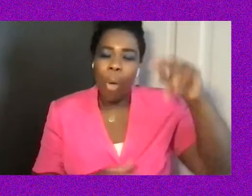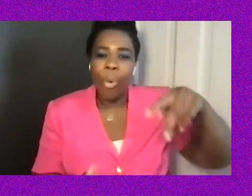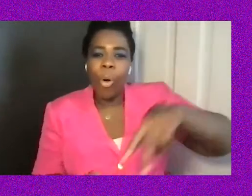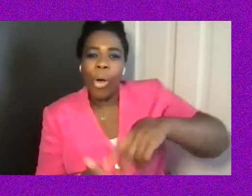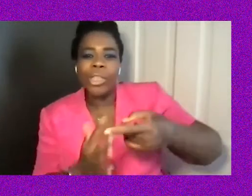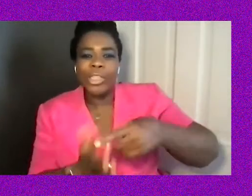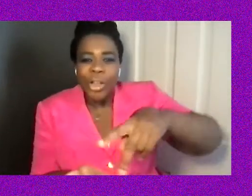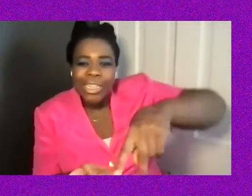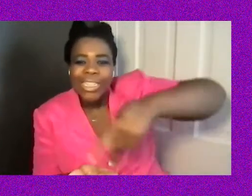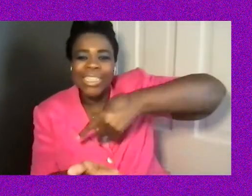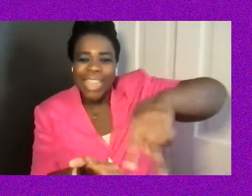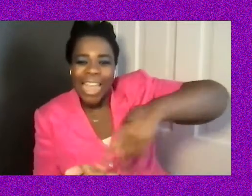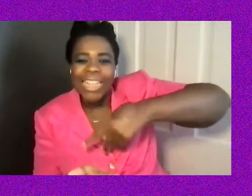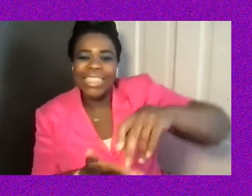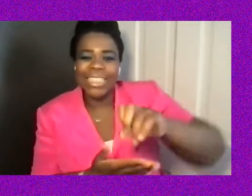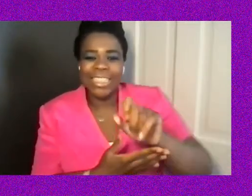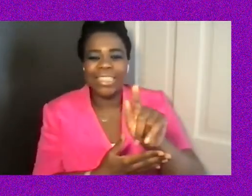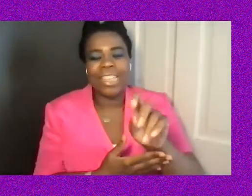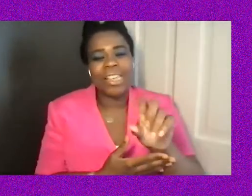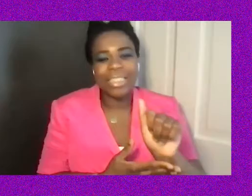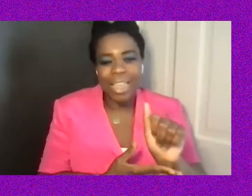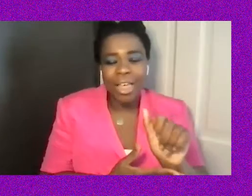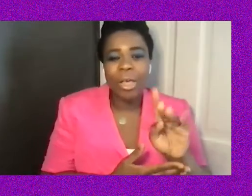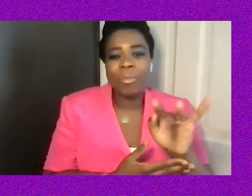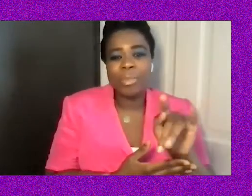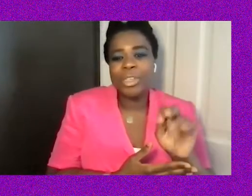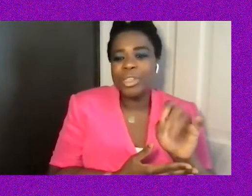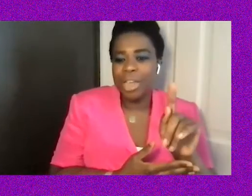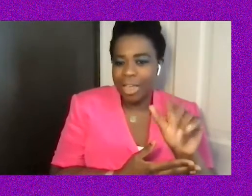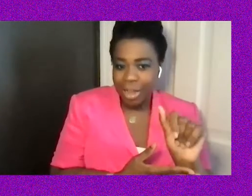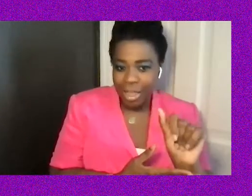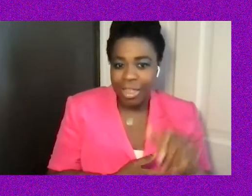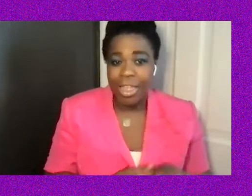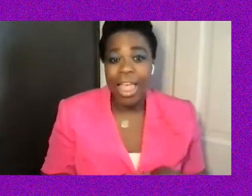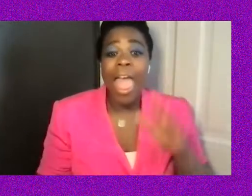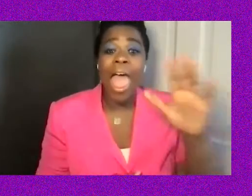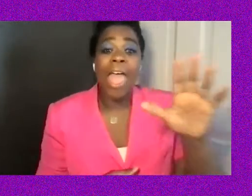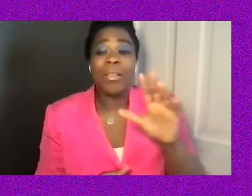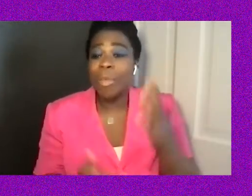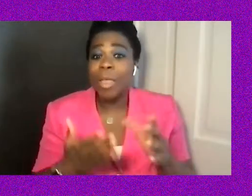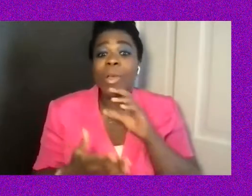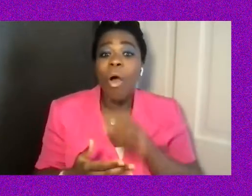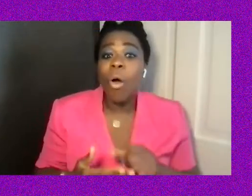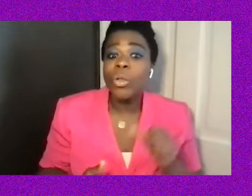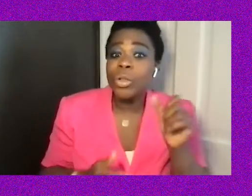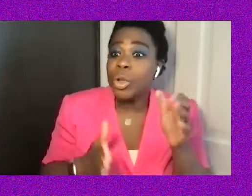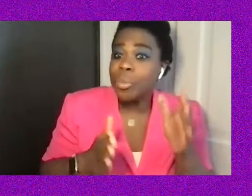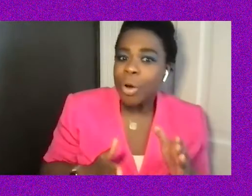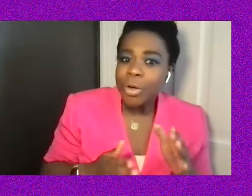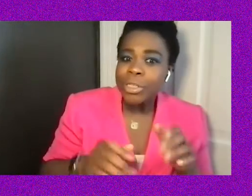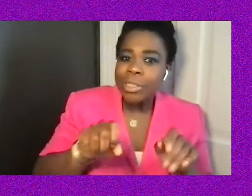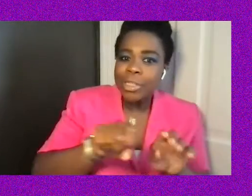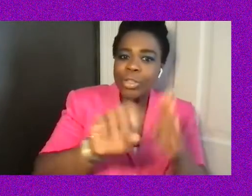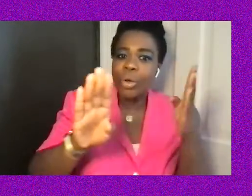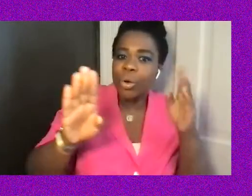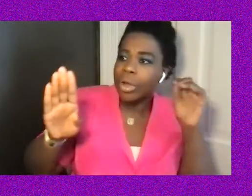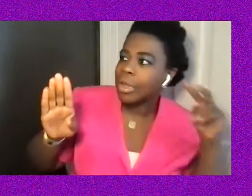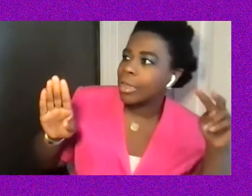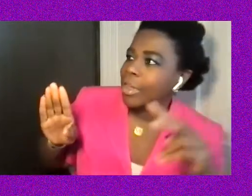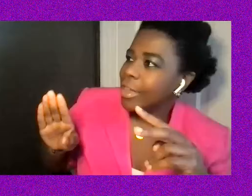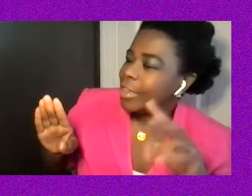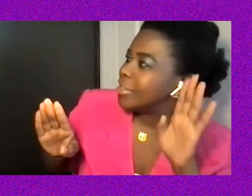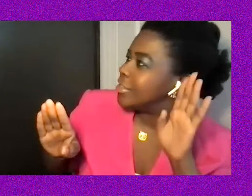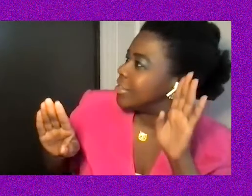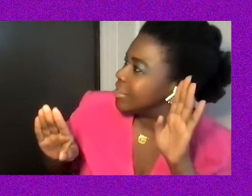canta, y yo puedo oír la bachata y la salsa también. Y puede ser que una anciana sale de